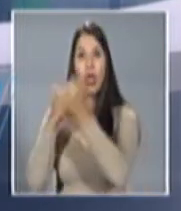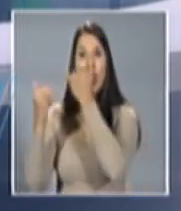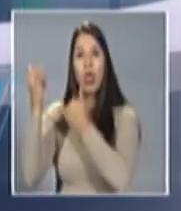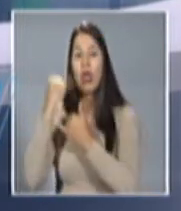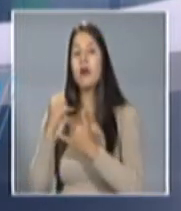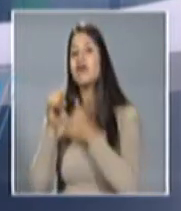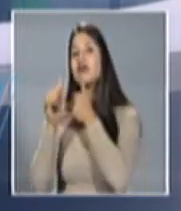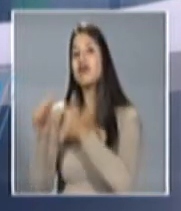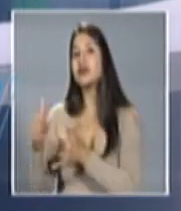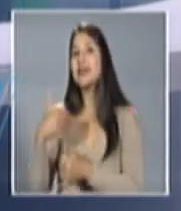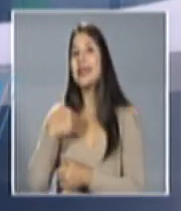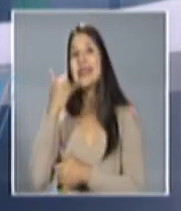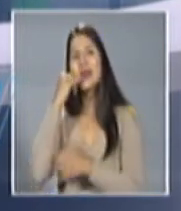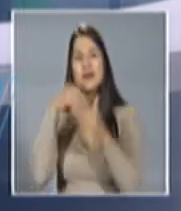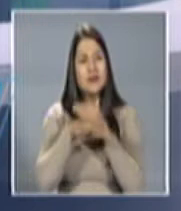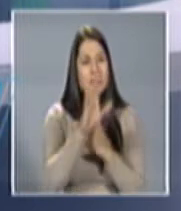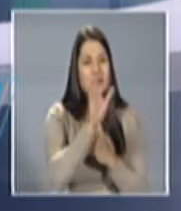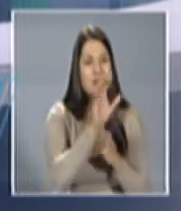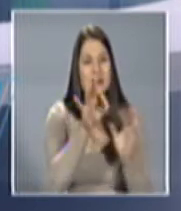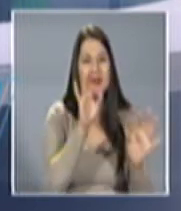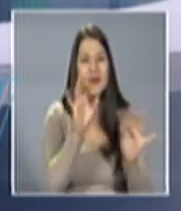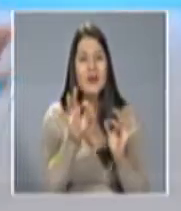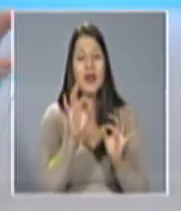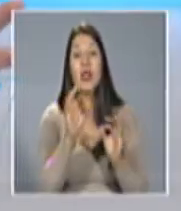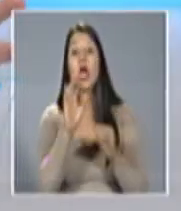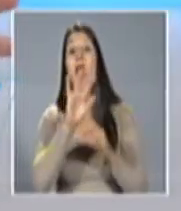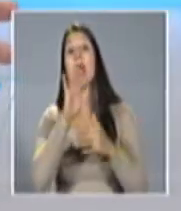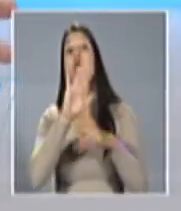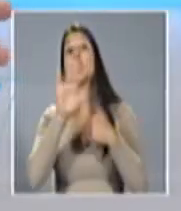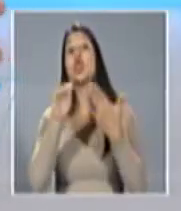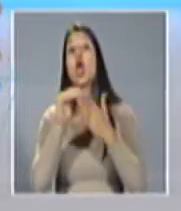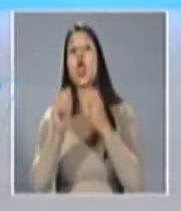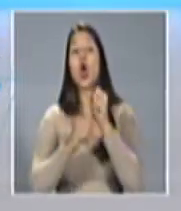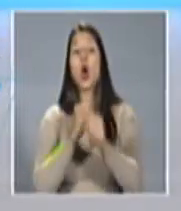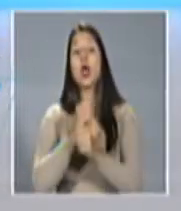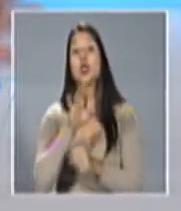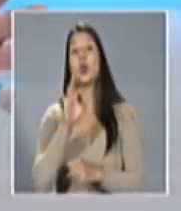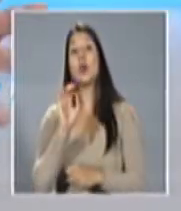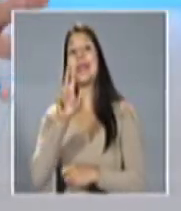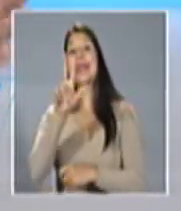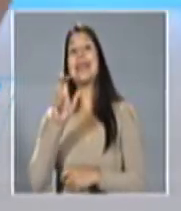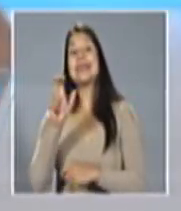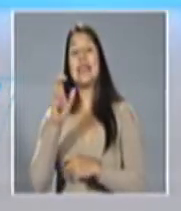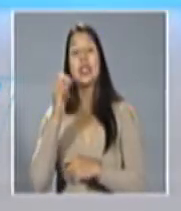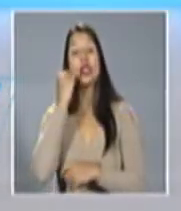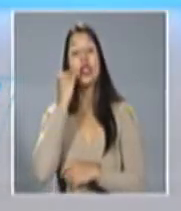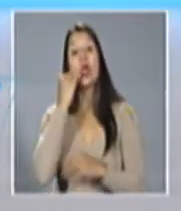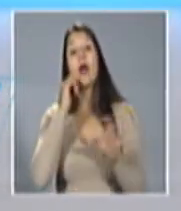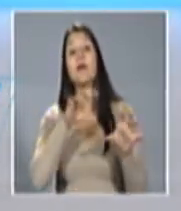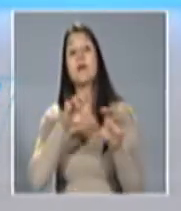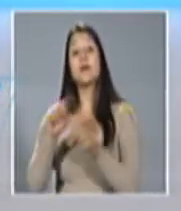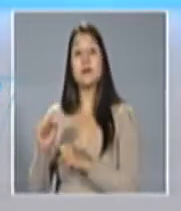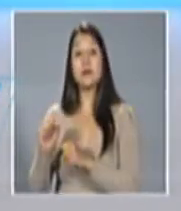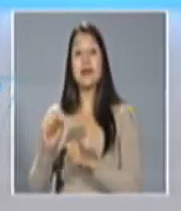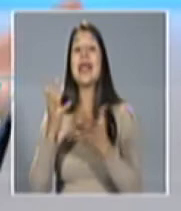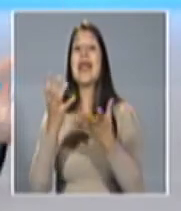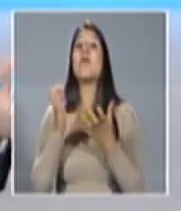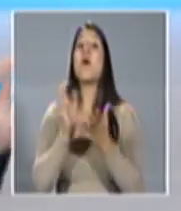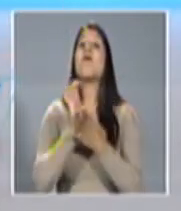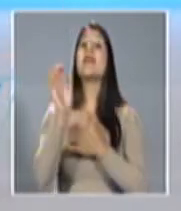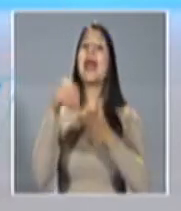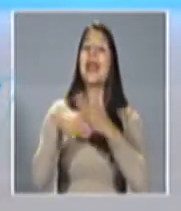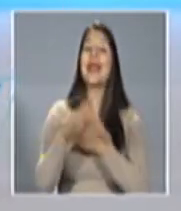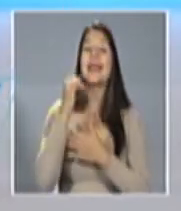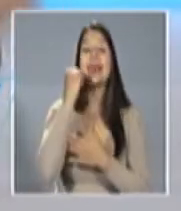celulares en los centros penitenciarios. Bueno, ¿cuál es la estrategia? Hasta la fecha lo que hemos tratado de hacer, o lo que se ha tratado de hacer, es evitar que los celulares entren, pero la forma